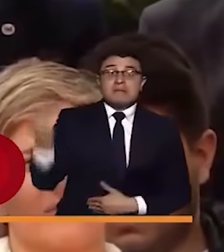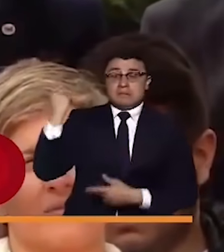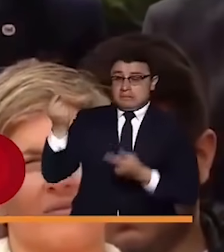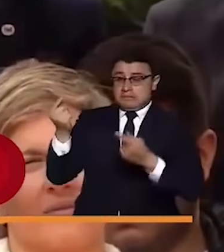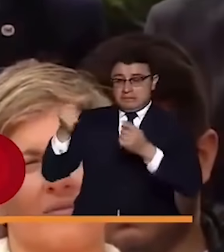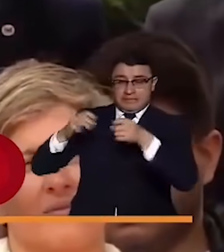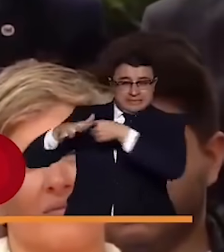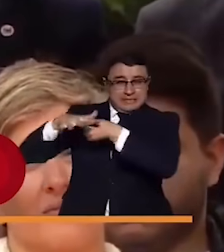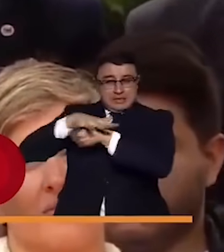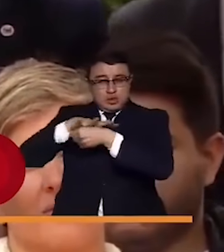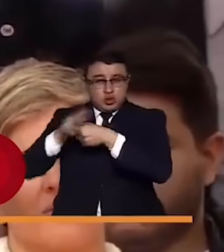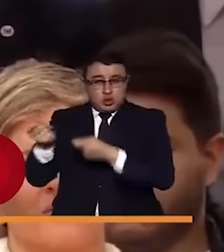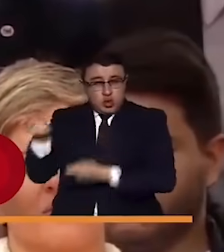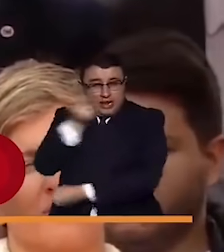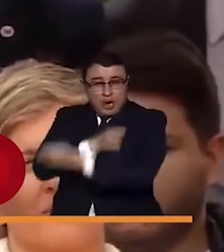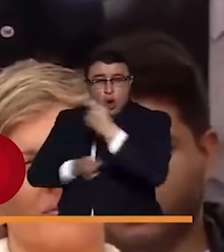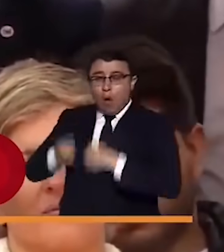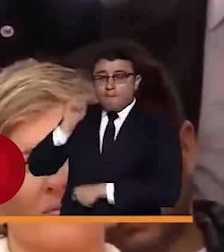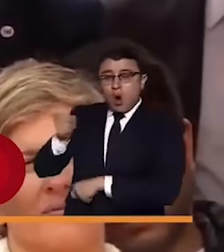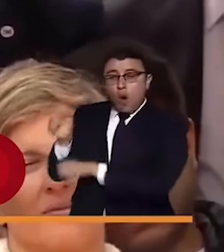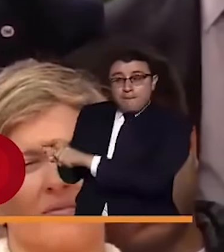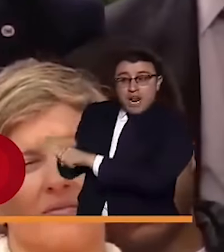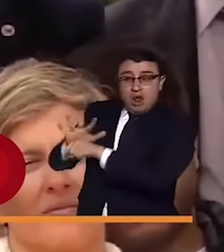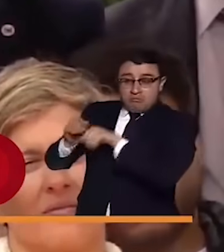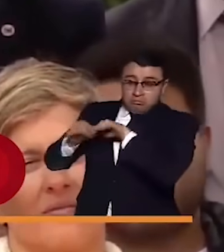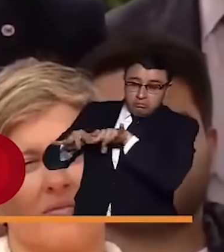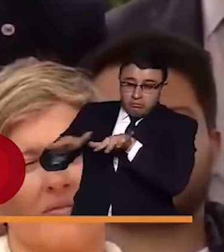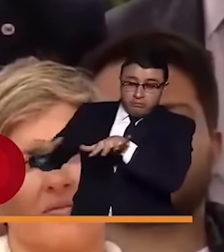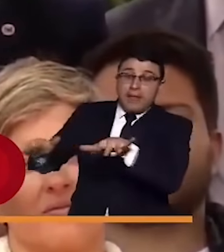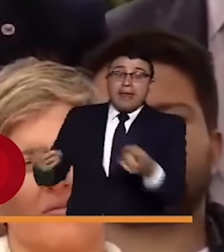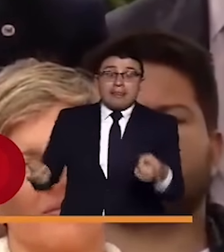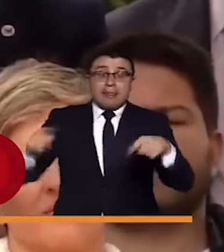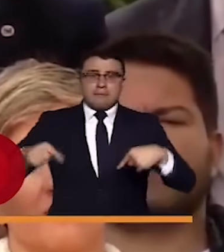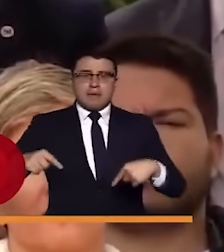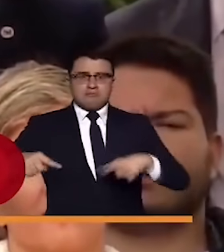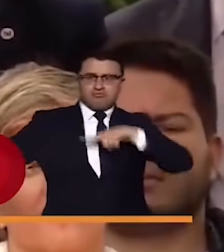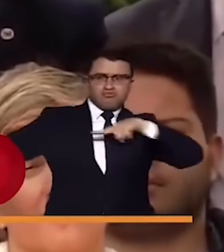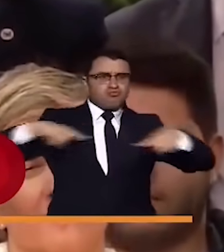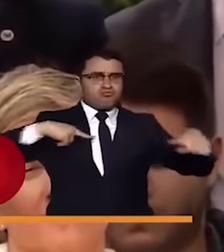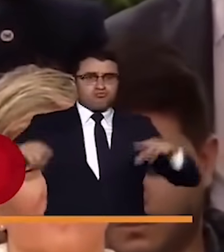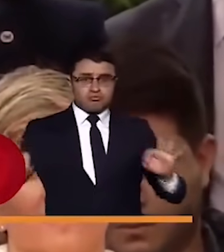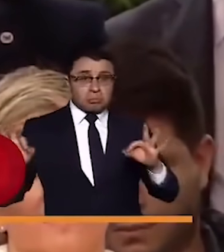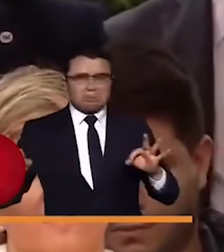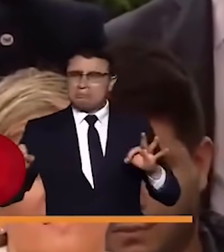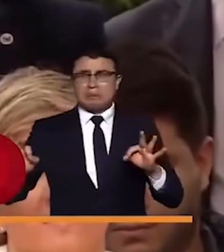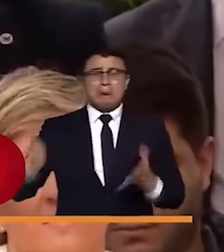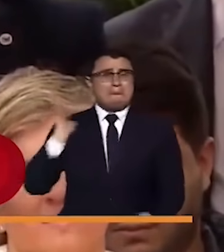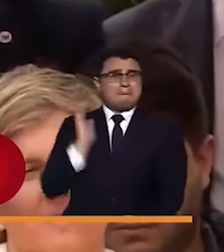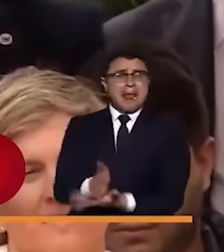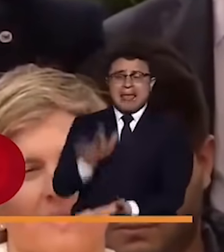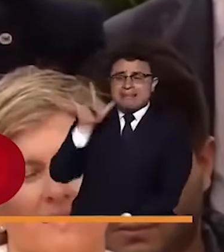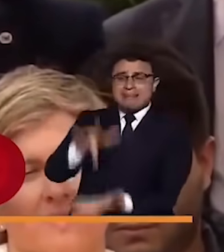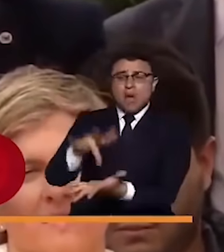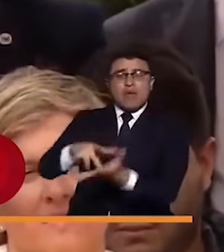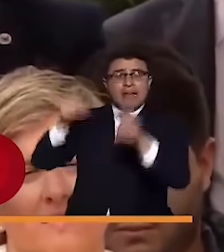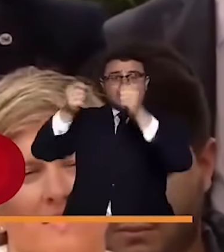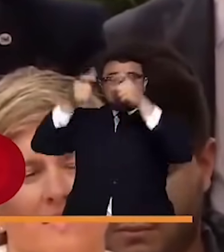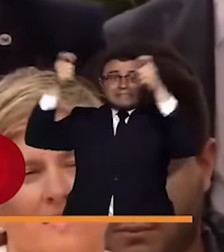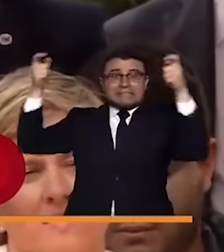económica, del COVID y de una mala gestión, indudablemente, que nos dejó una deuda pública que